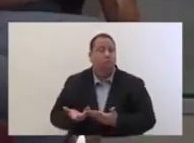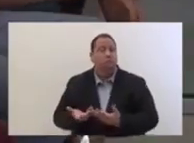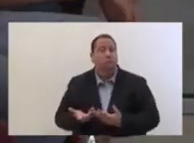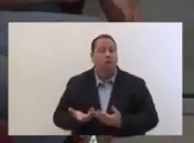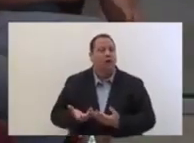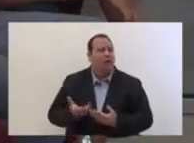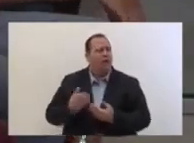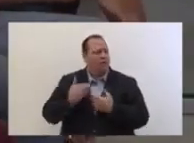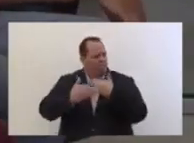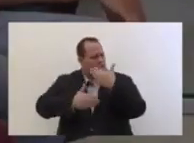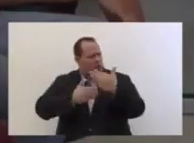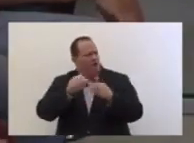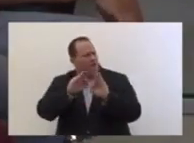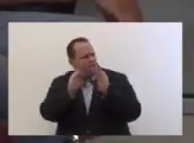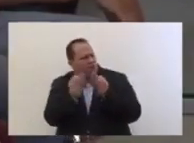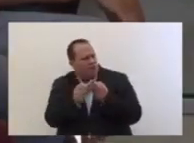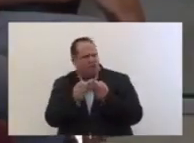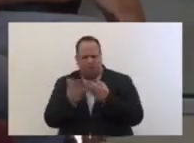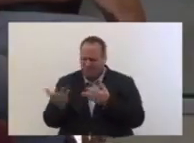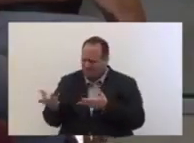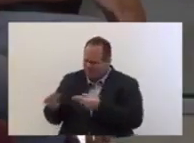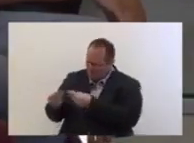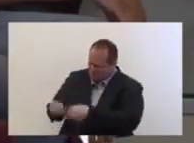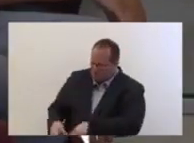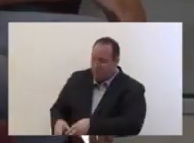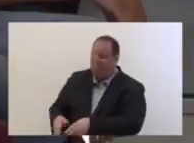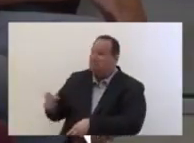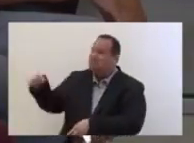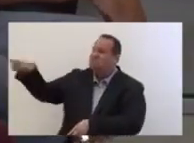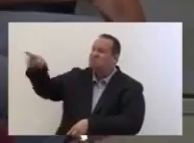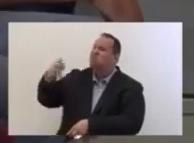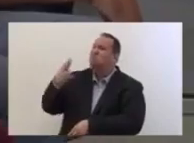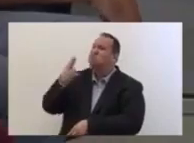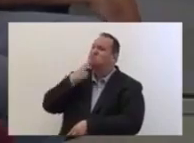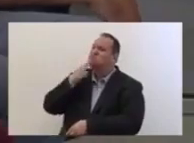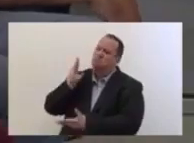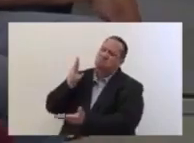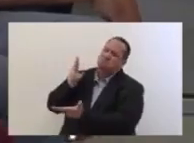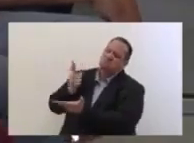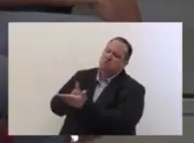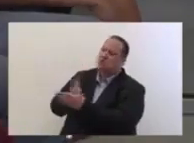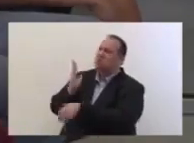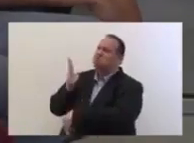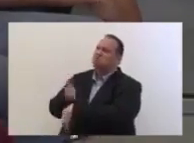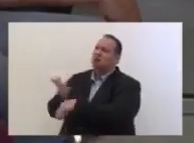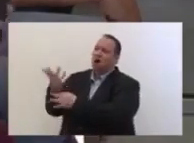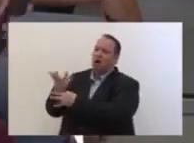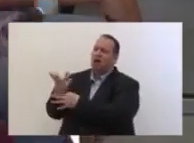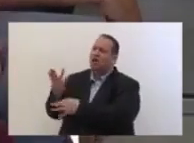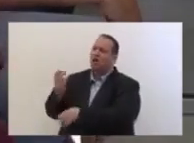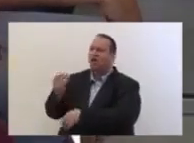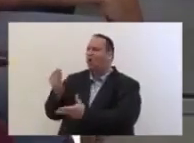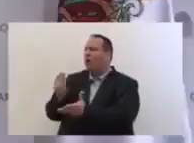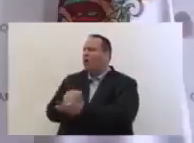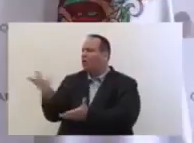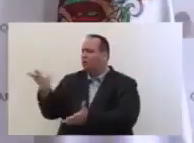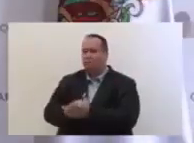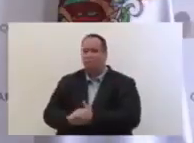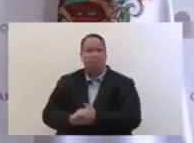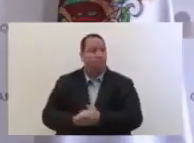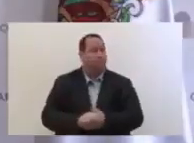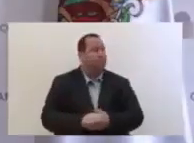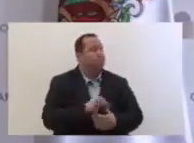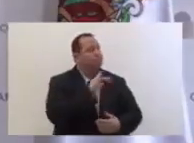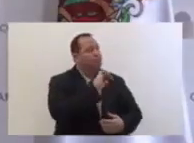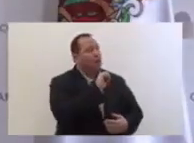ya hay algún procedimiento caminado para sancionar pues estas negligencias. Gracias. Sí, el doctor Adrián